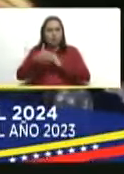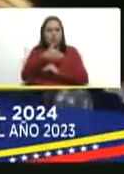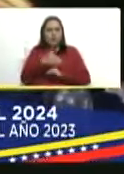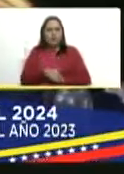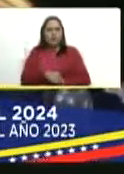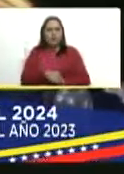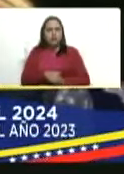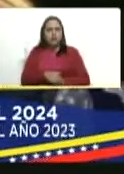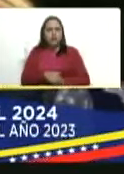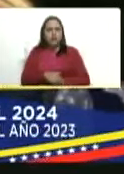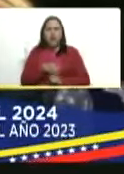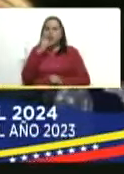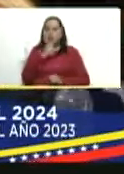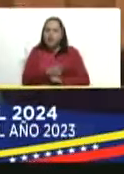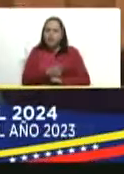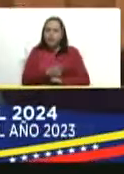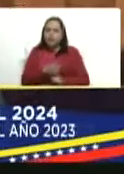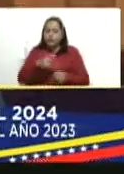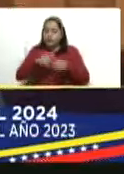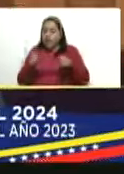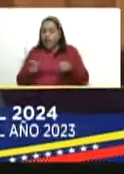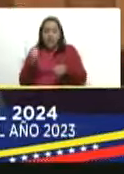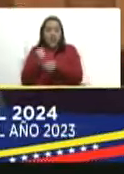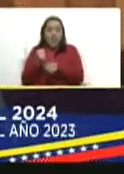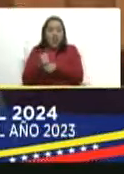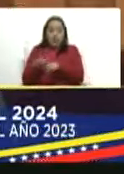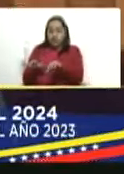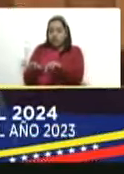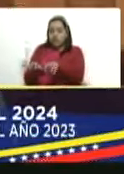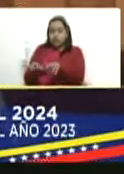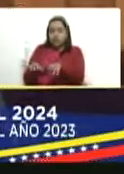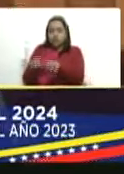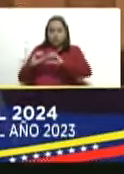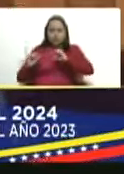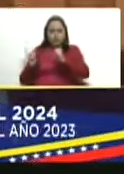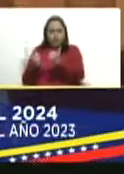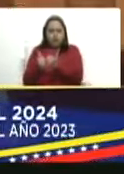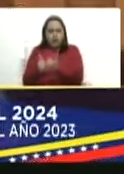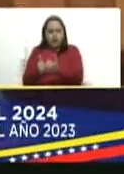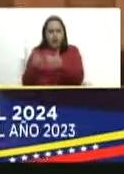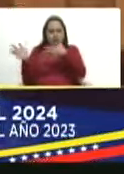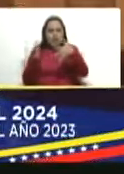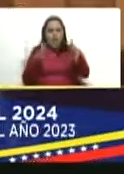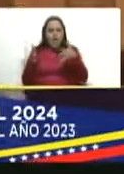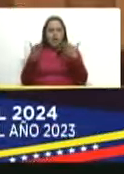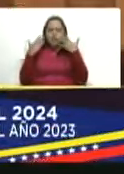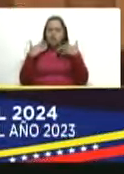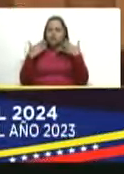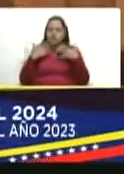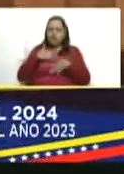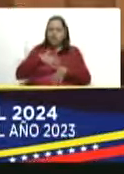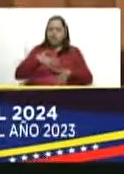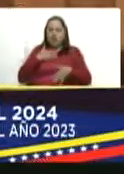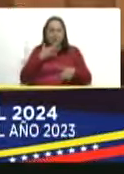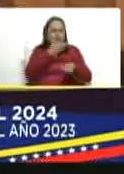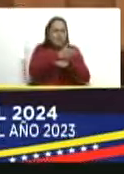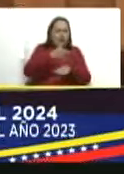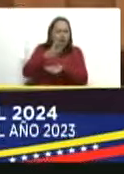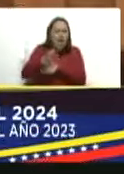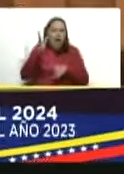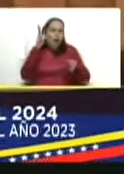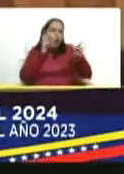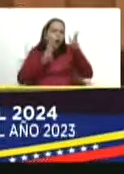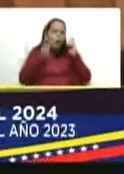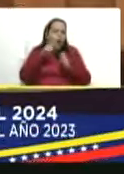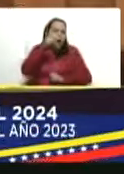hay que salir de las oficinas, de los despachos, del aire acondicionado y váyanse a escuchar al pueblo en